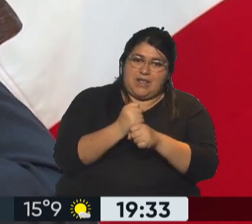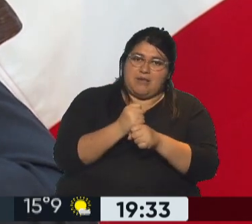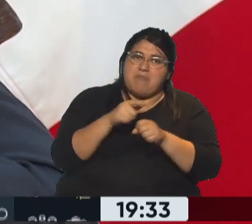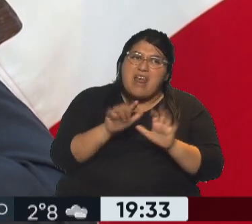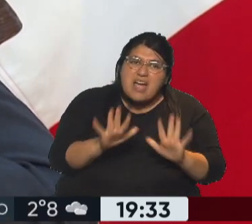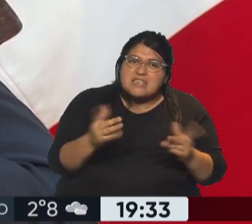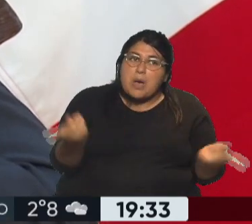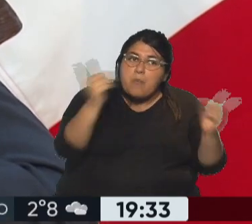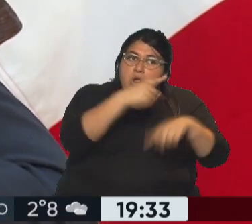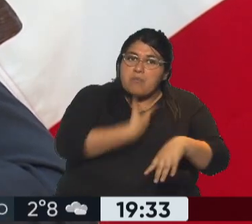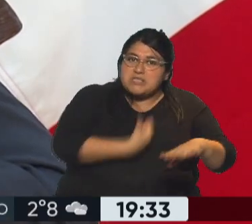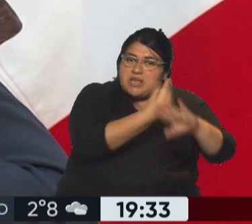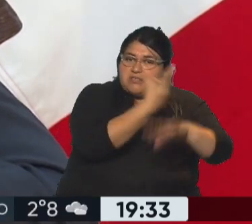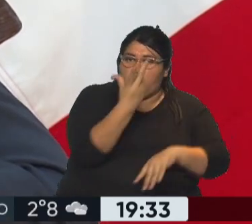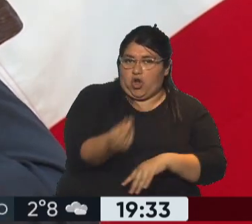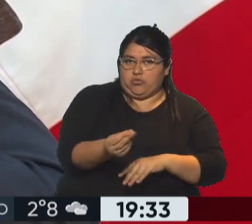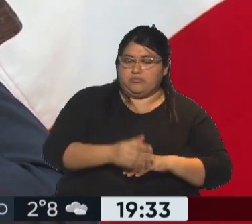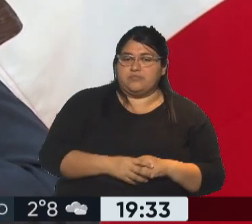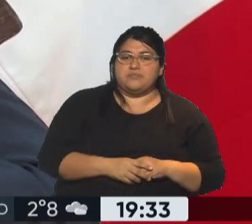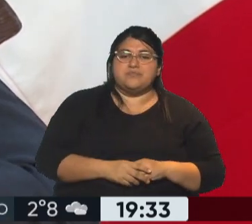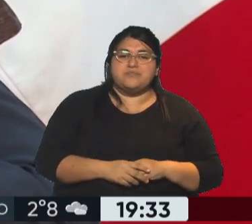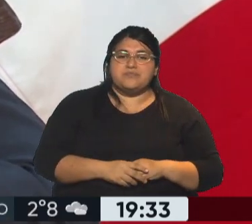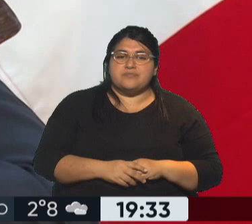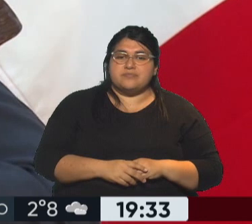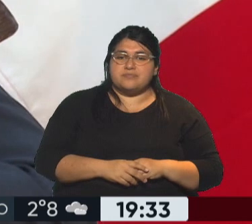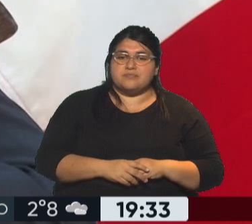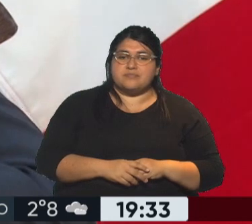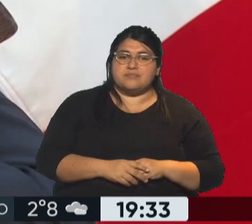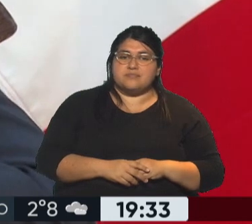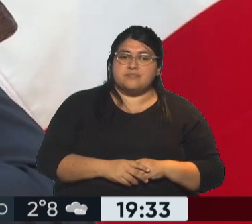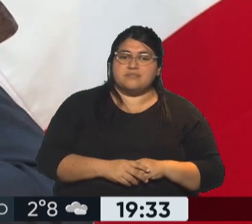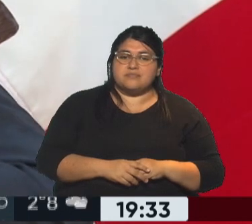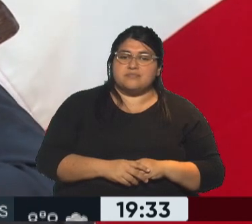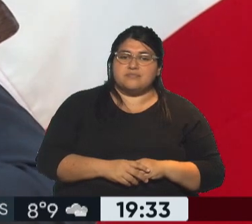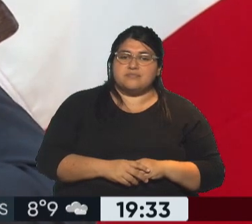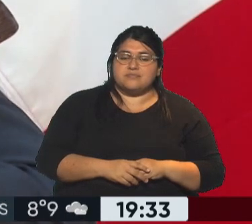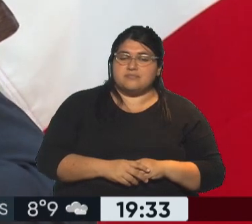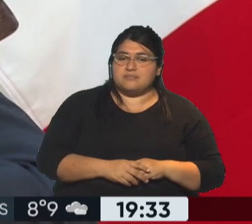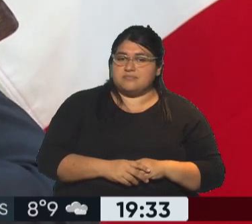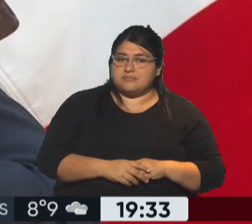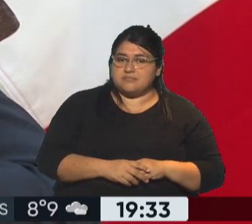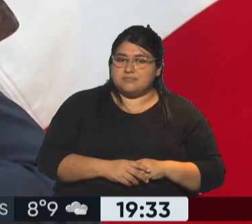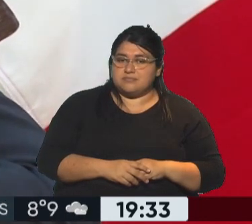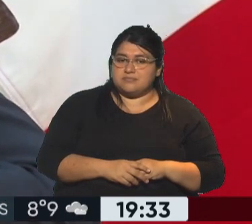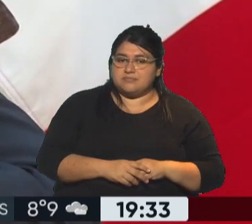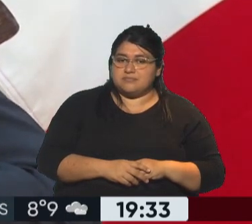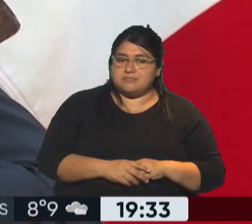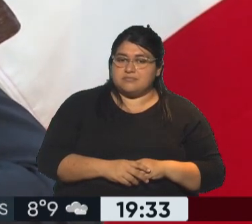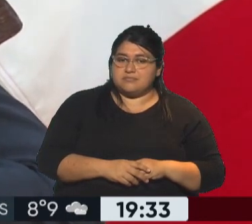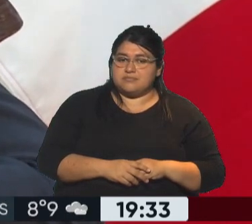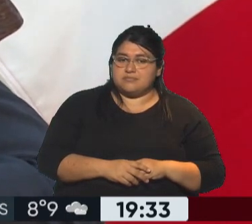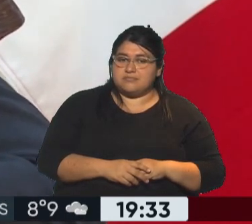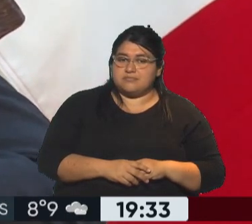ocurra. Todo lo que deba hacer. Ahora sí, otro, gracias. Presidente, hizo